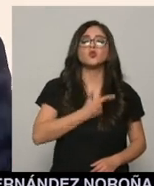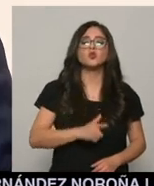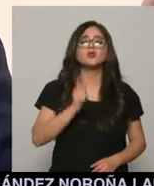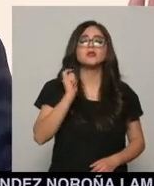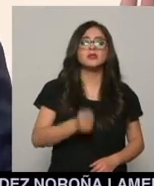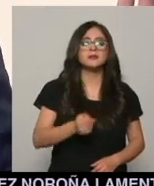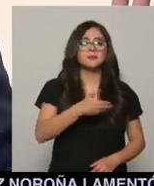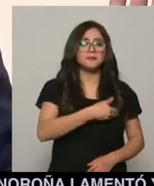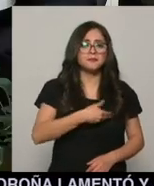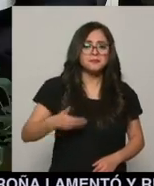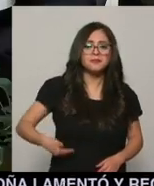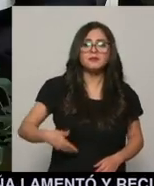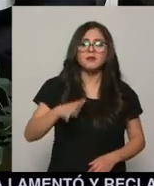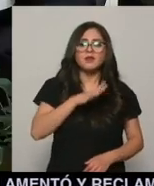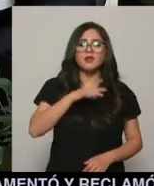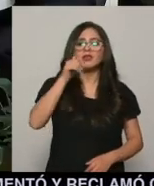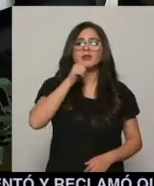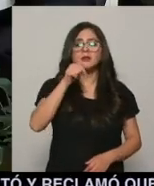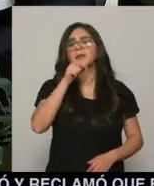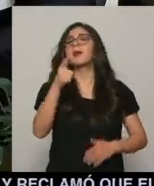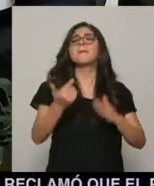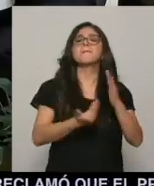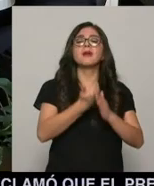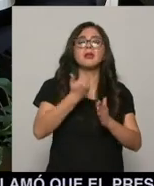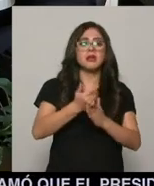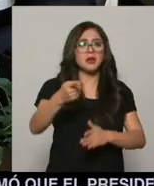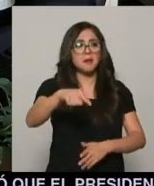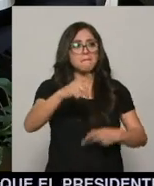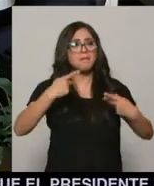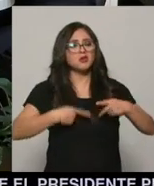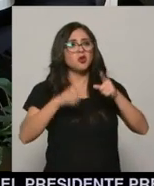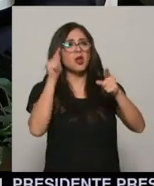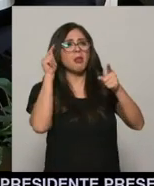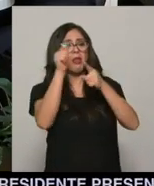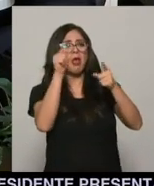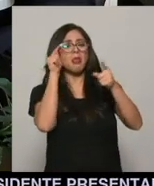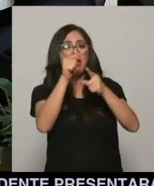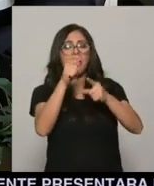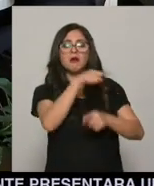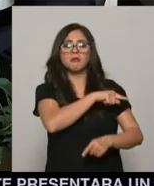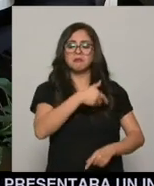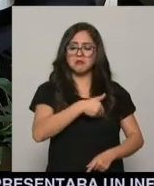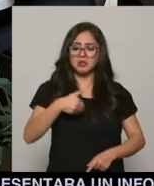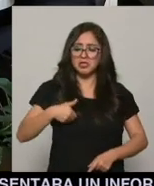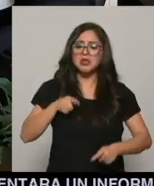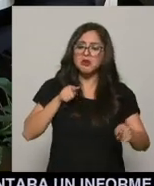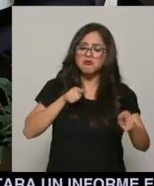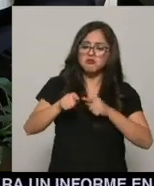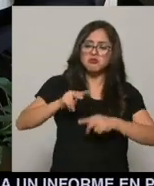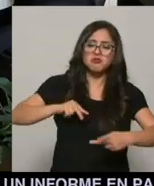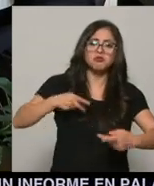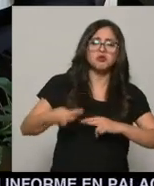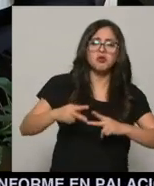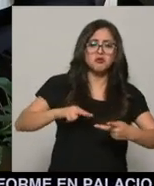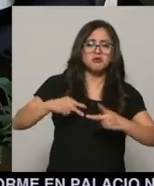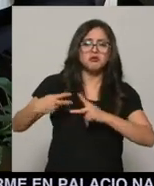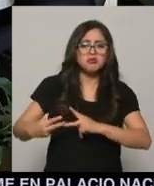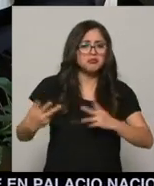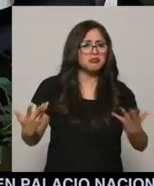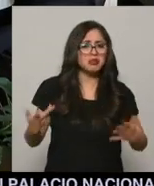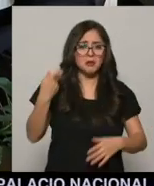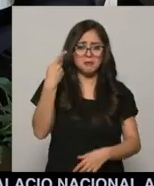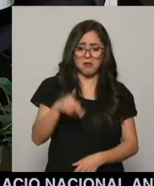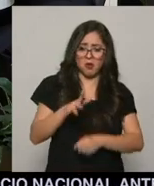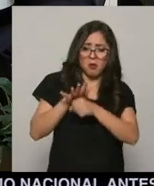derecho a réplica y cada mañanera contesta de lo que le acusan y aclara. Y eso no les gusta, pero aquí no hay represión, están en plena